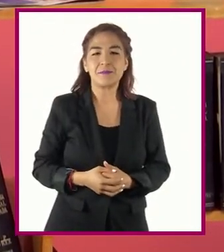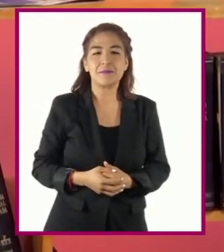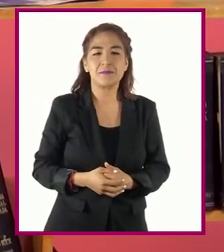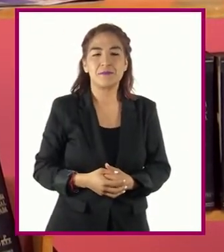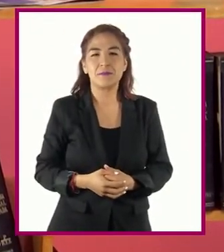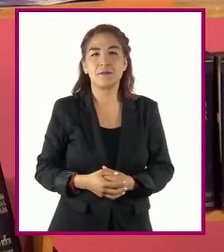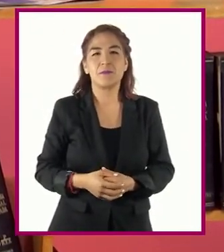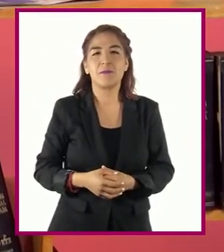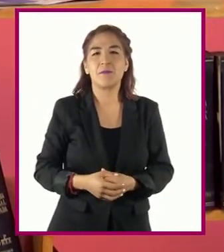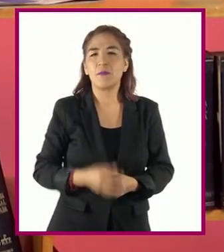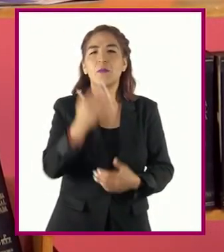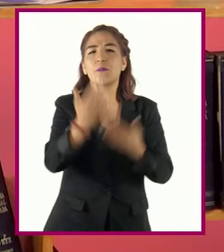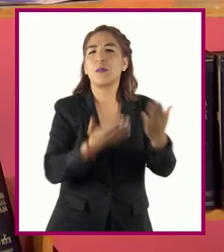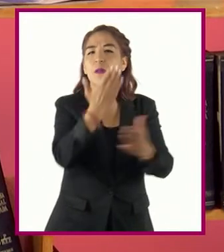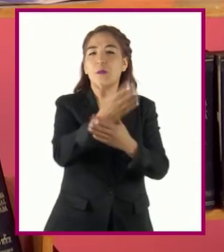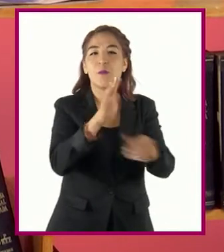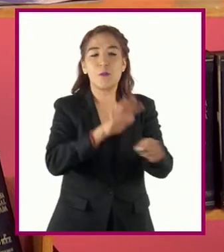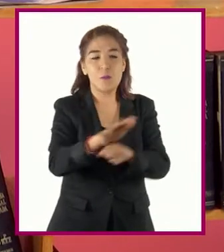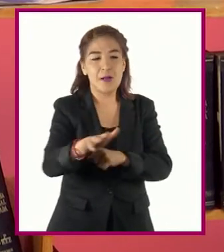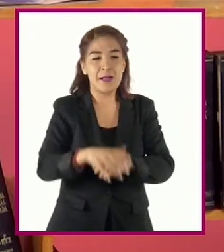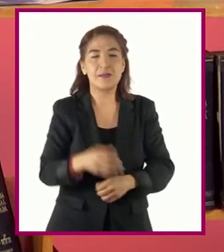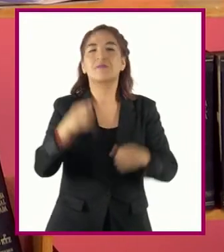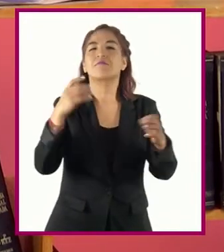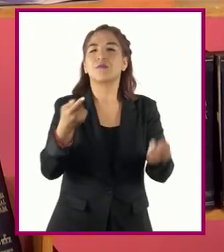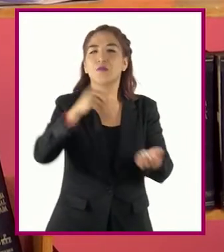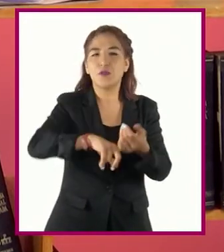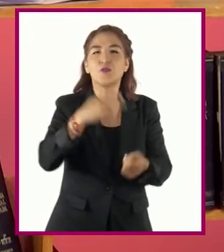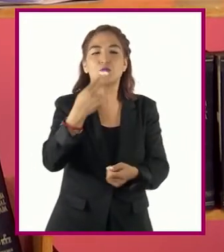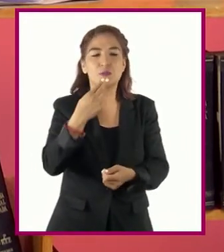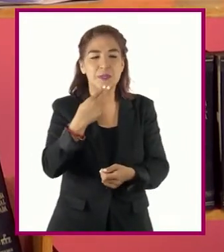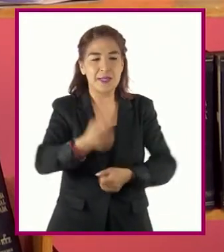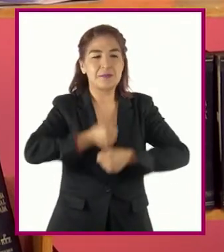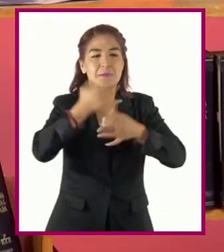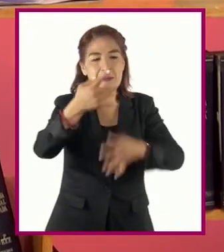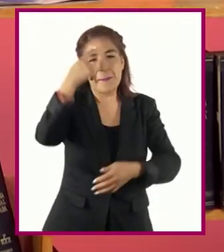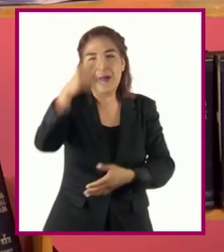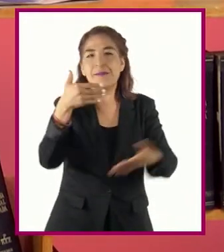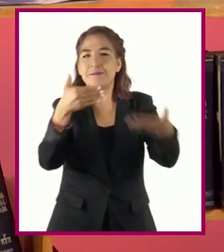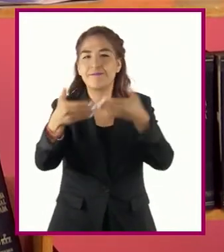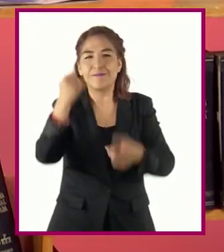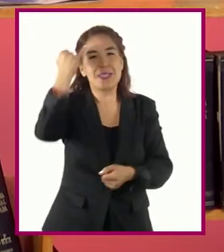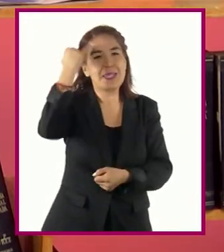tuvo como propósito emplear expresiones para contrastar ideas.